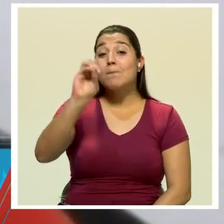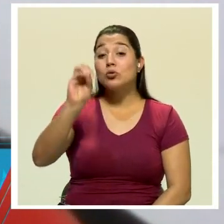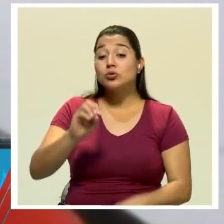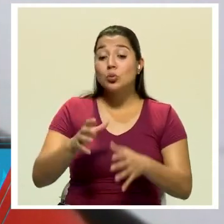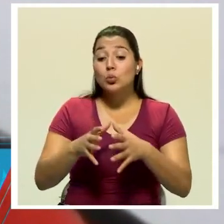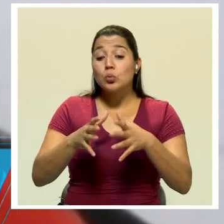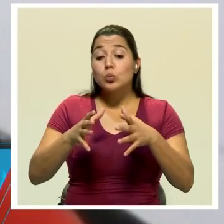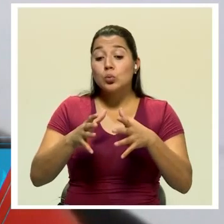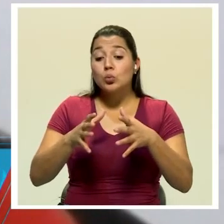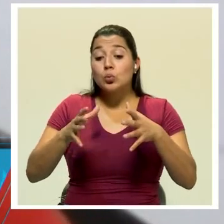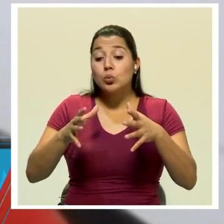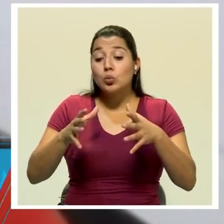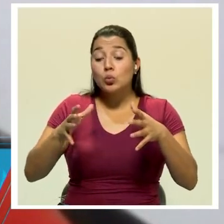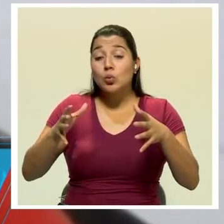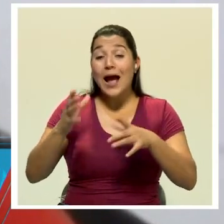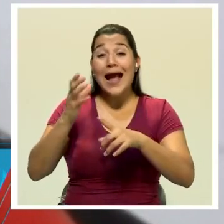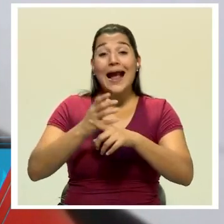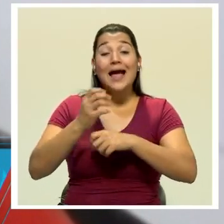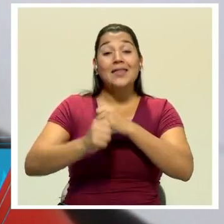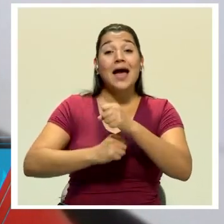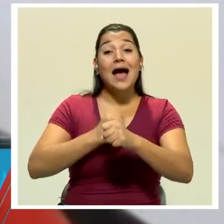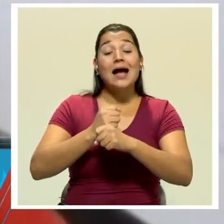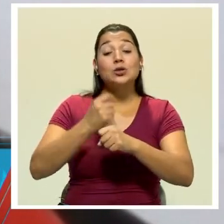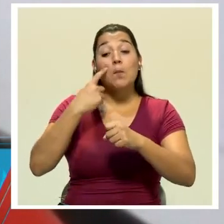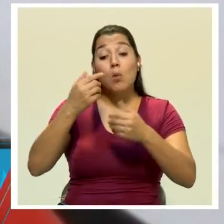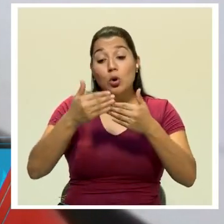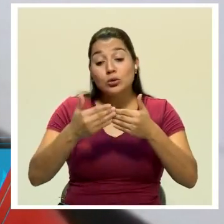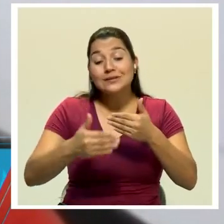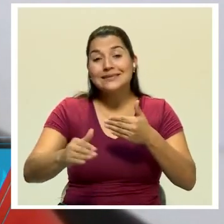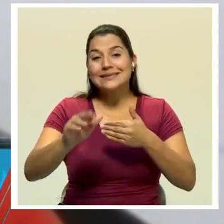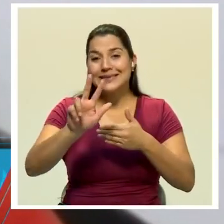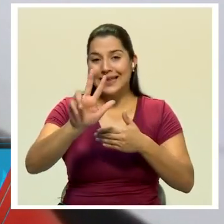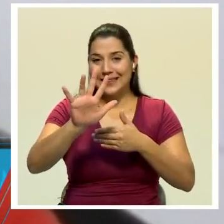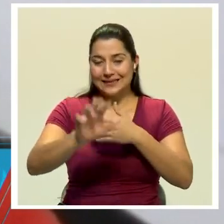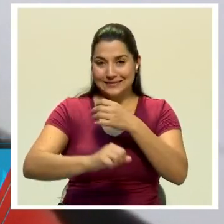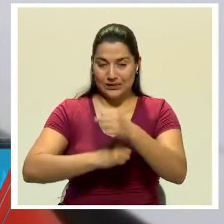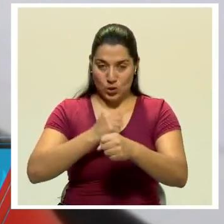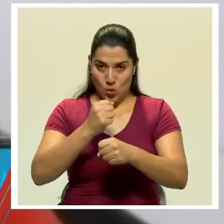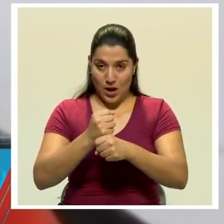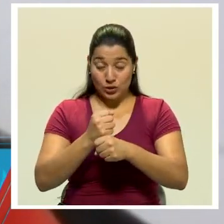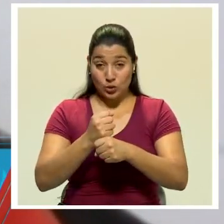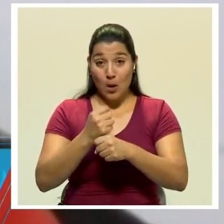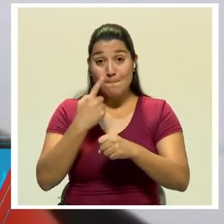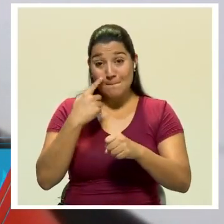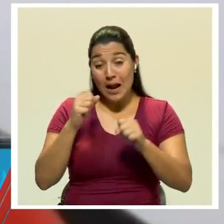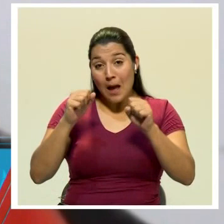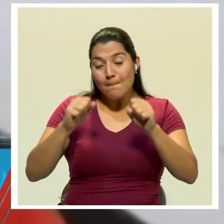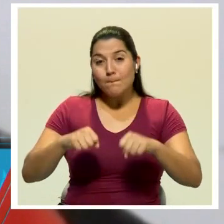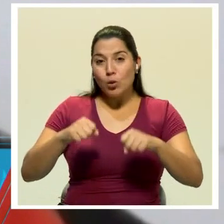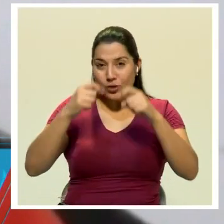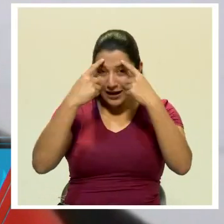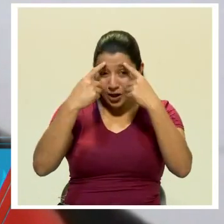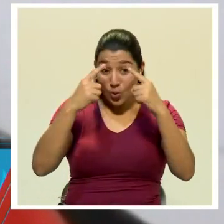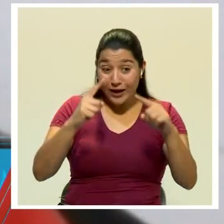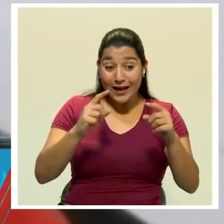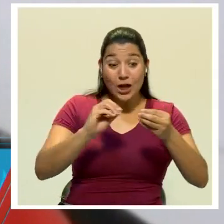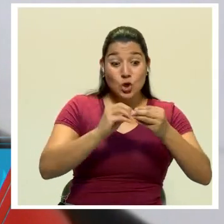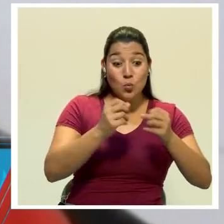anualmente durante los 35 años de esa concesión para trasladar ese porcentaje de demanda.